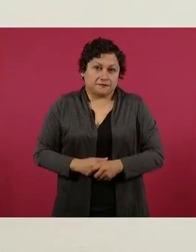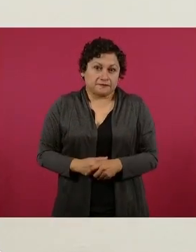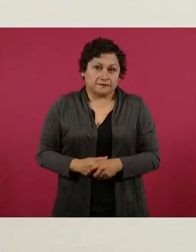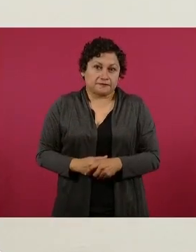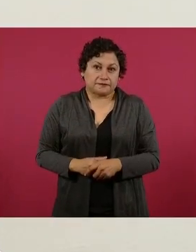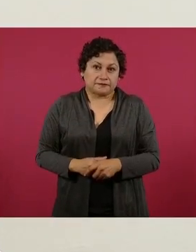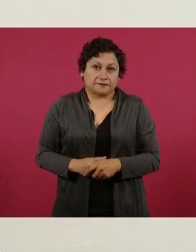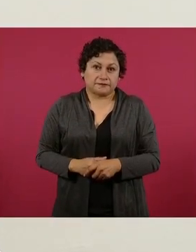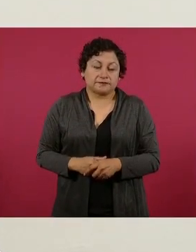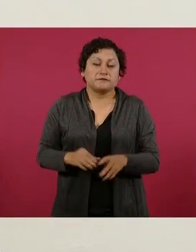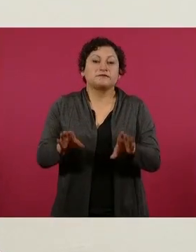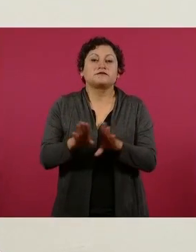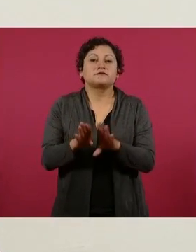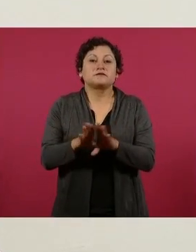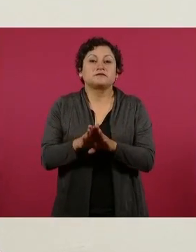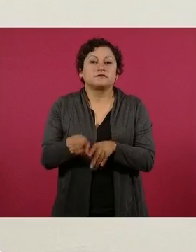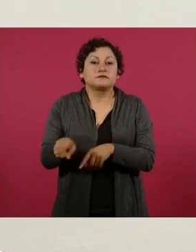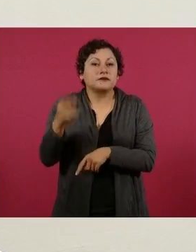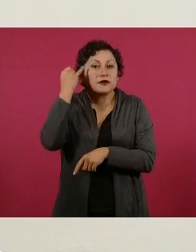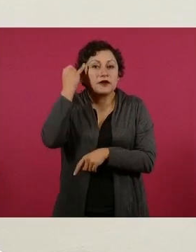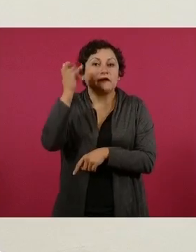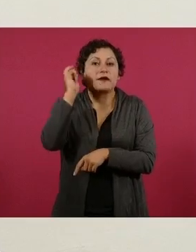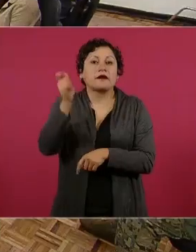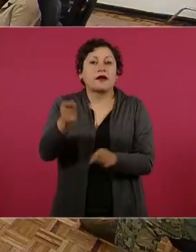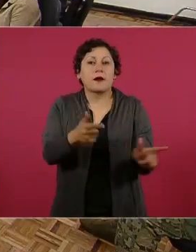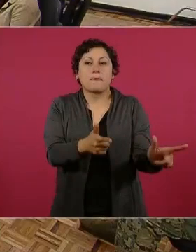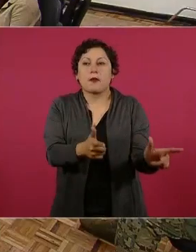Queriendo resolver todo con balazos.